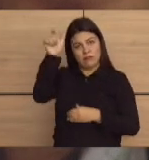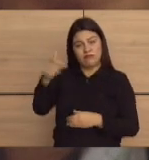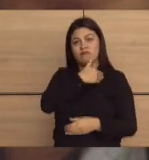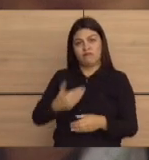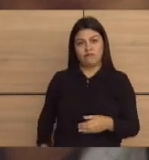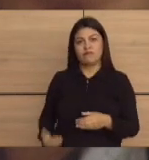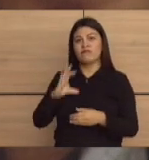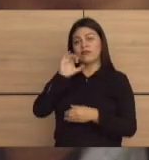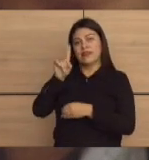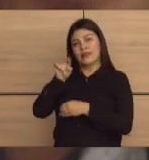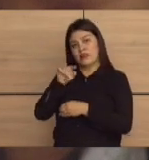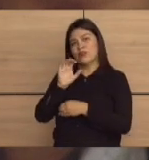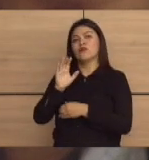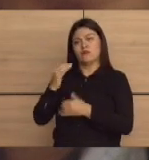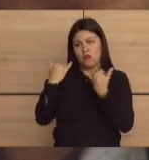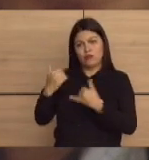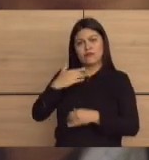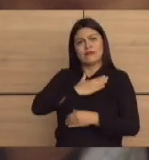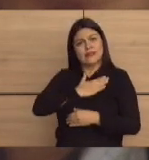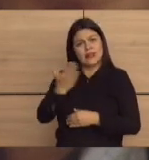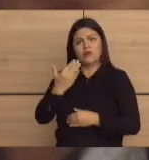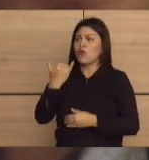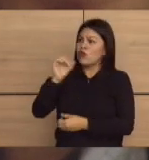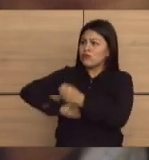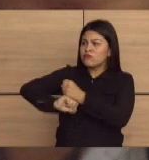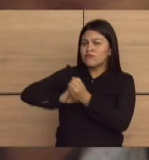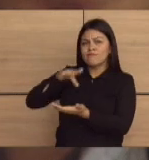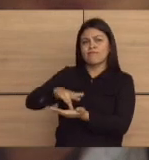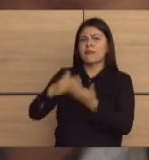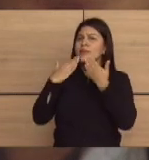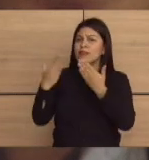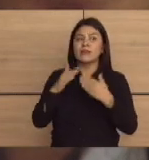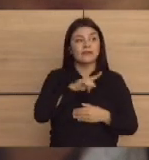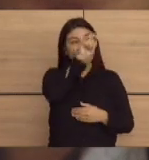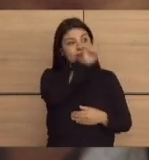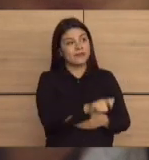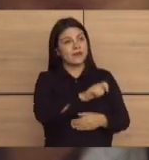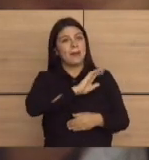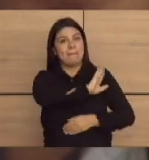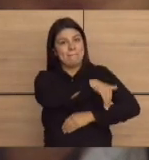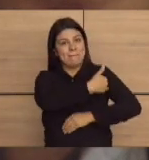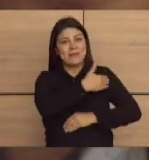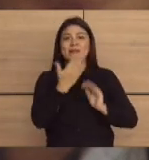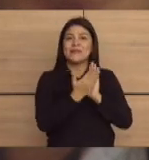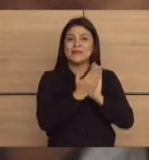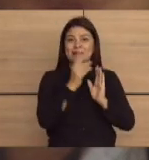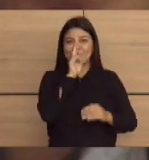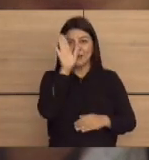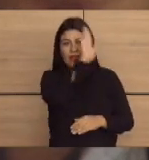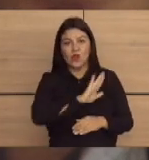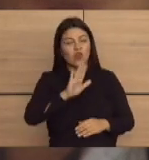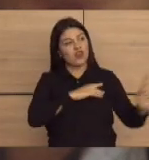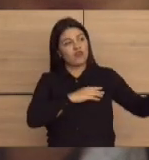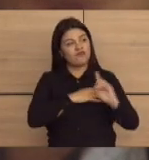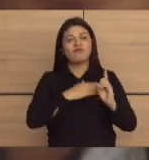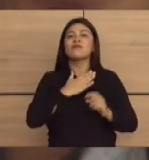Cuenca. Gracias por acompañarnos hoy. Saludar a la señora ministra de Educación, María Victoria Angulo.